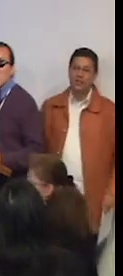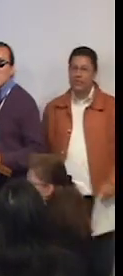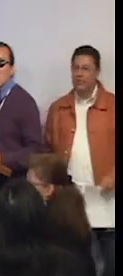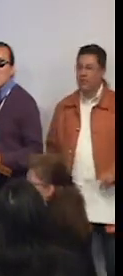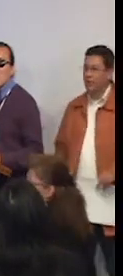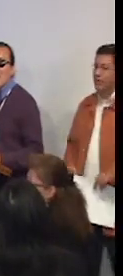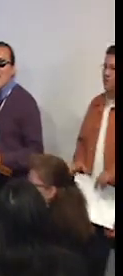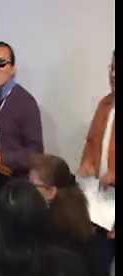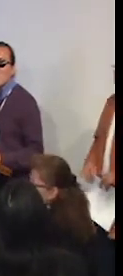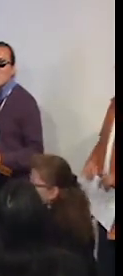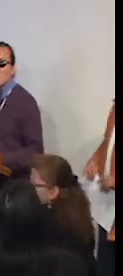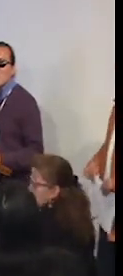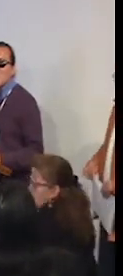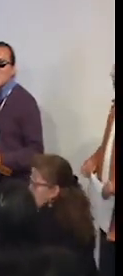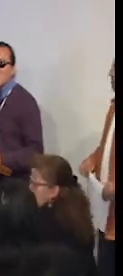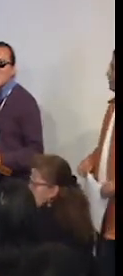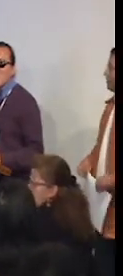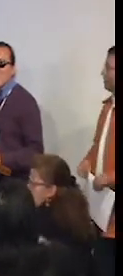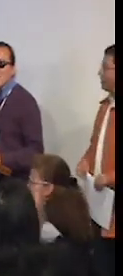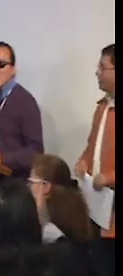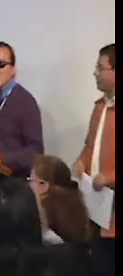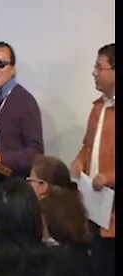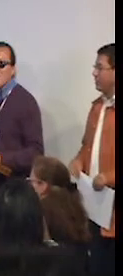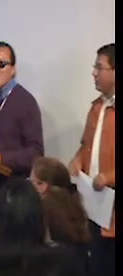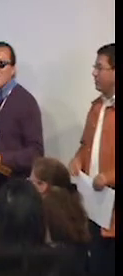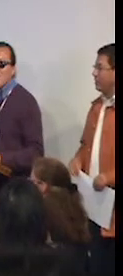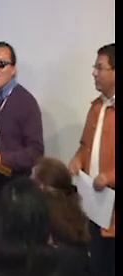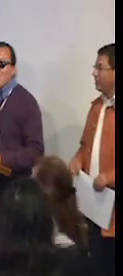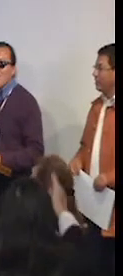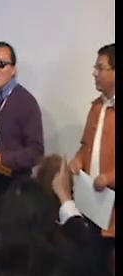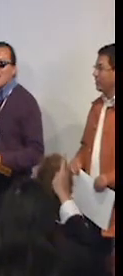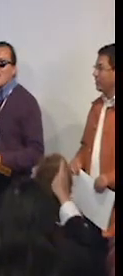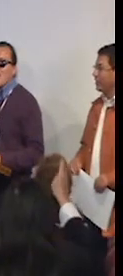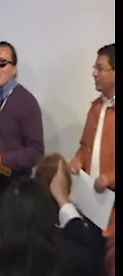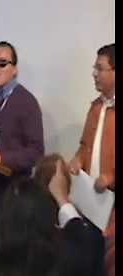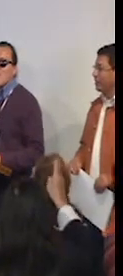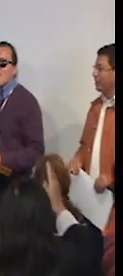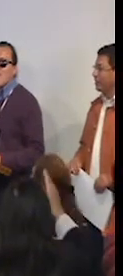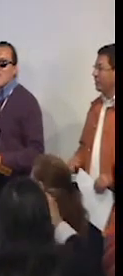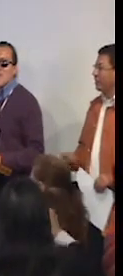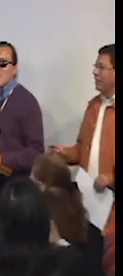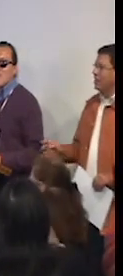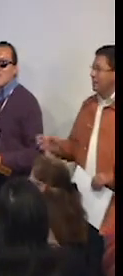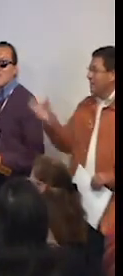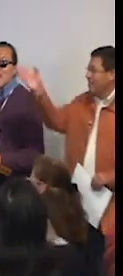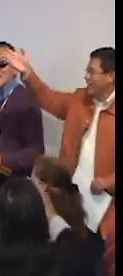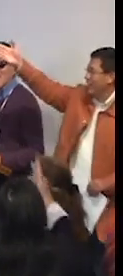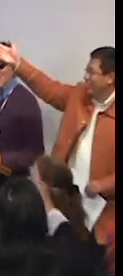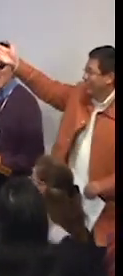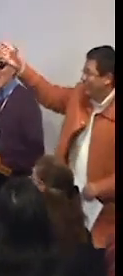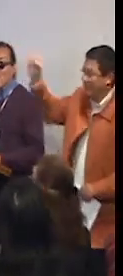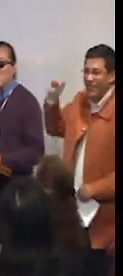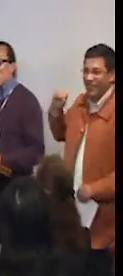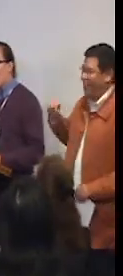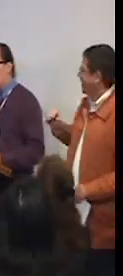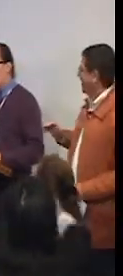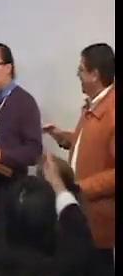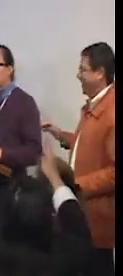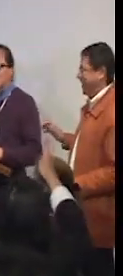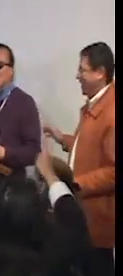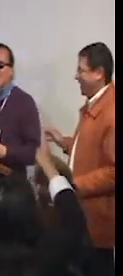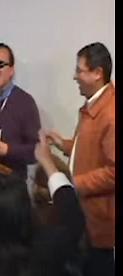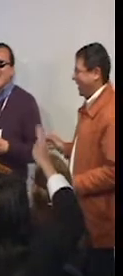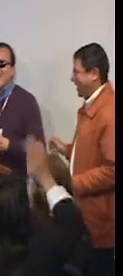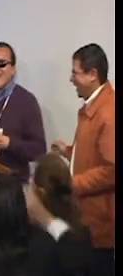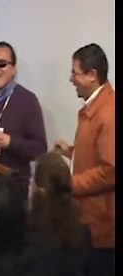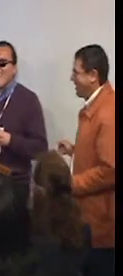alguna intervención, alguna. si quieren, sí, no, no, no hay preguntas. Sí, hay. ¿Así de malo fui? Uy,